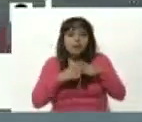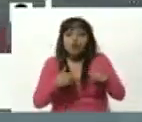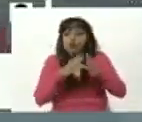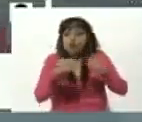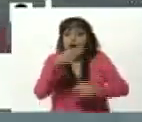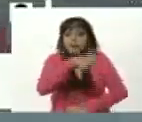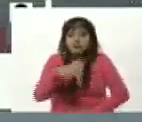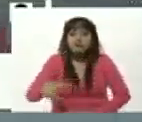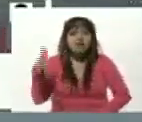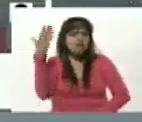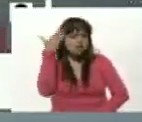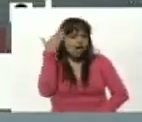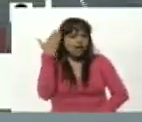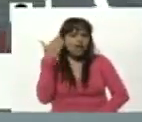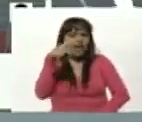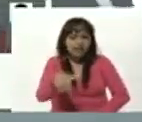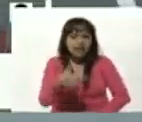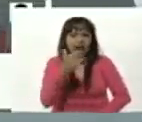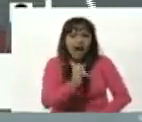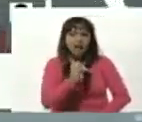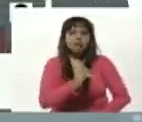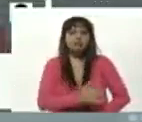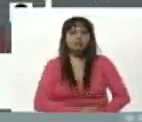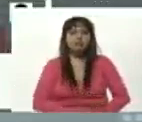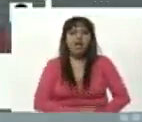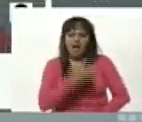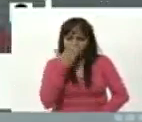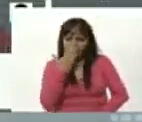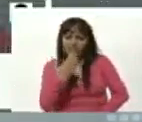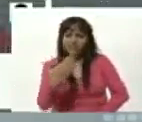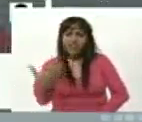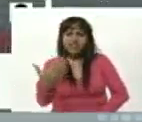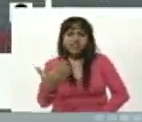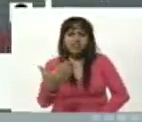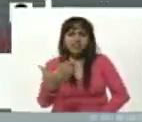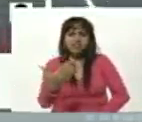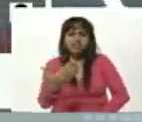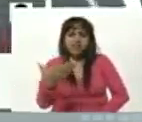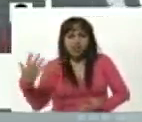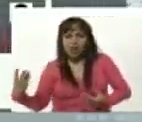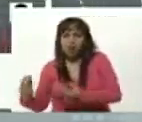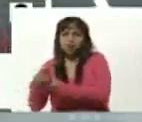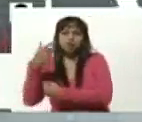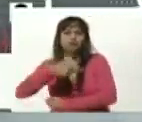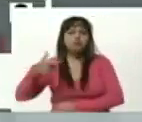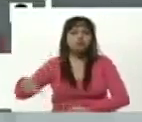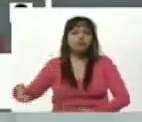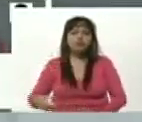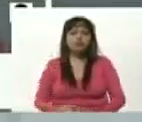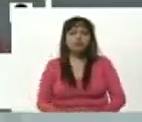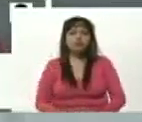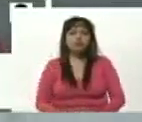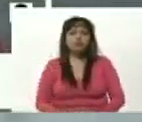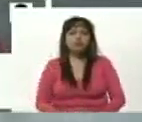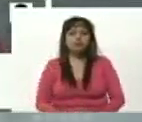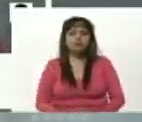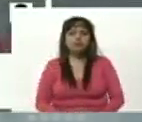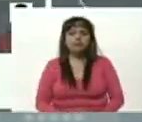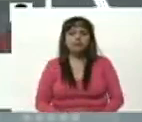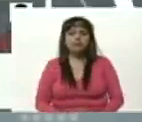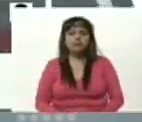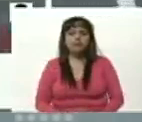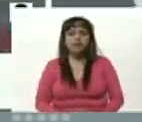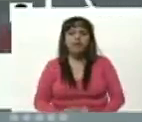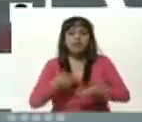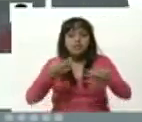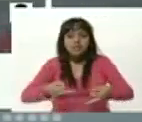mundo sabe que aquí estamos al frente y estamos al lado de nuestra gente, presidente. Porque siempre hemos dado